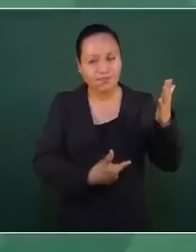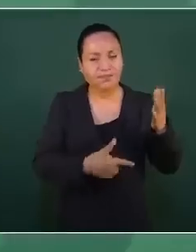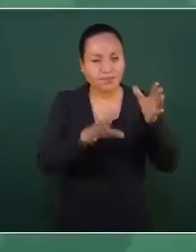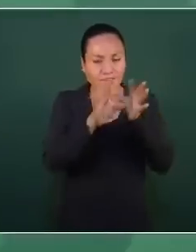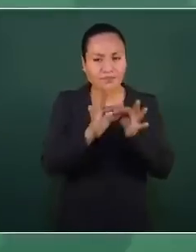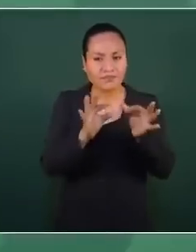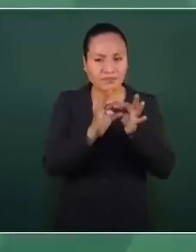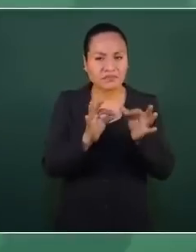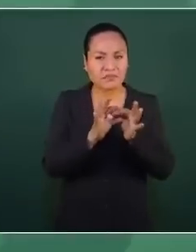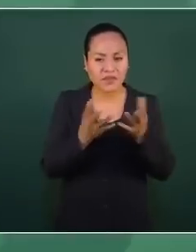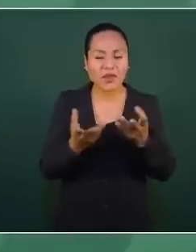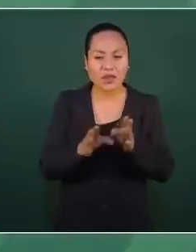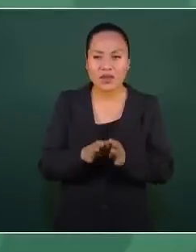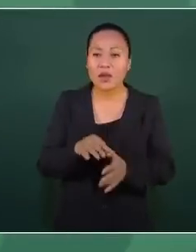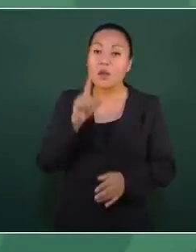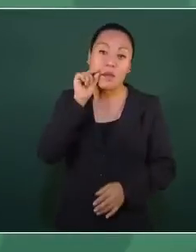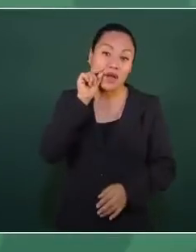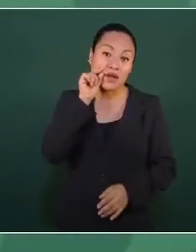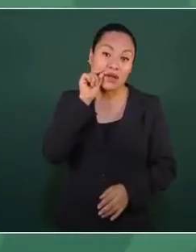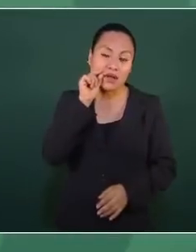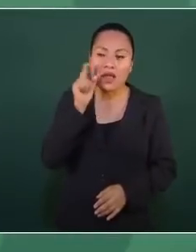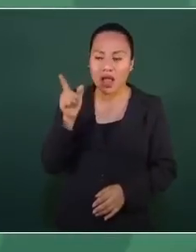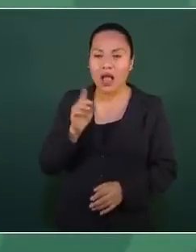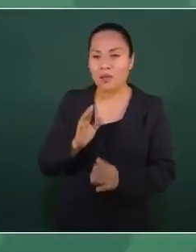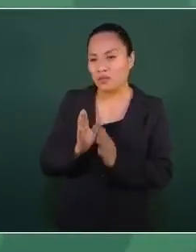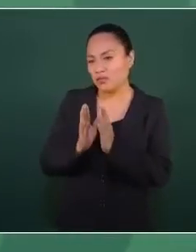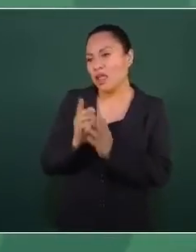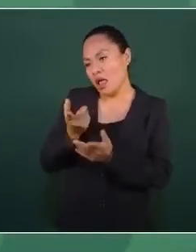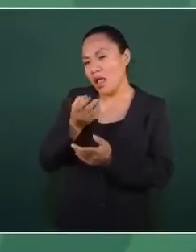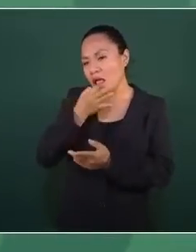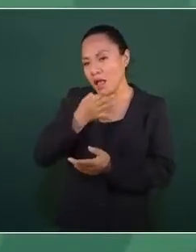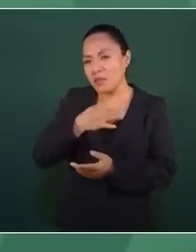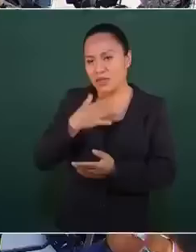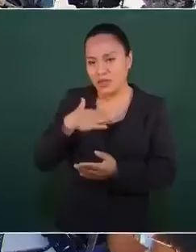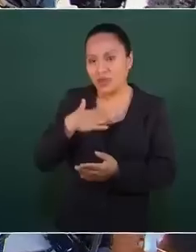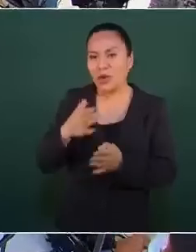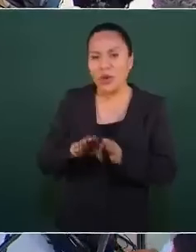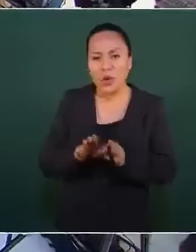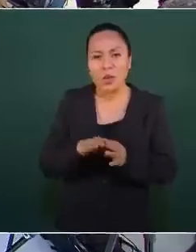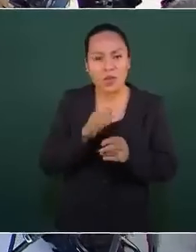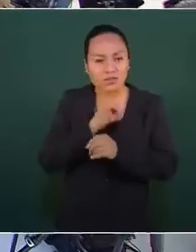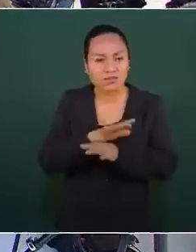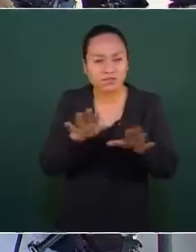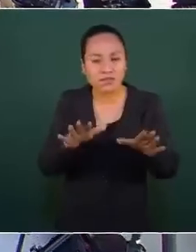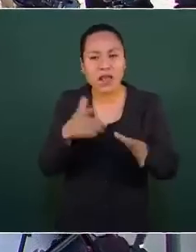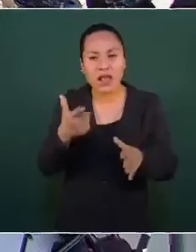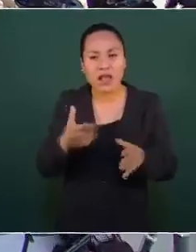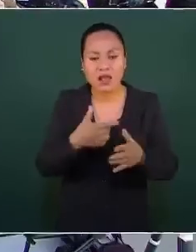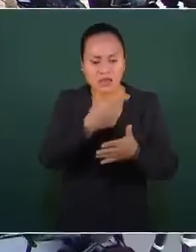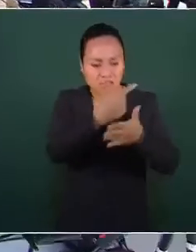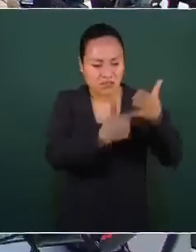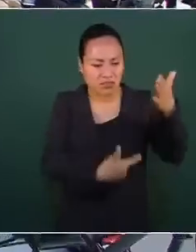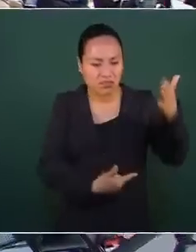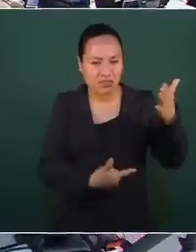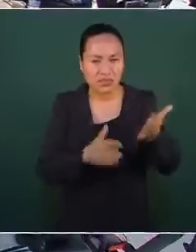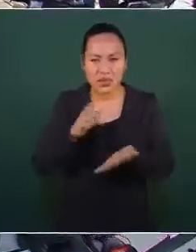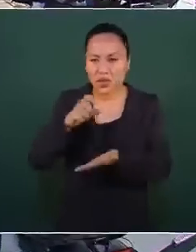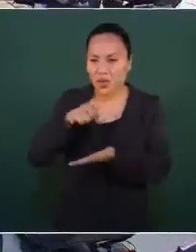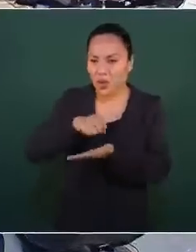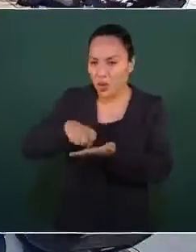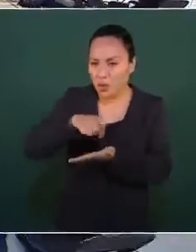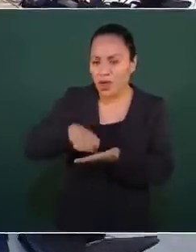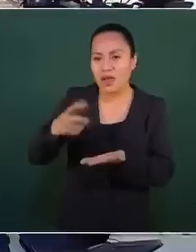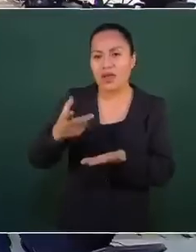mañana le vamos a pedir que nos informe en lo específico